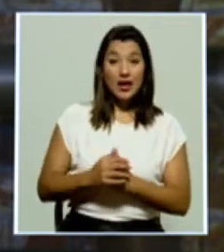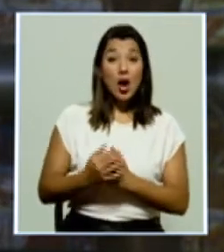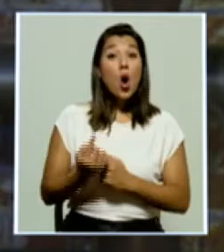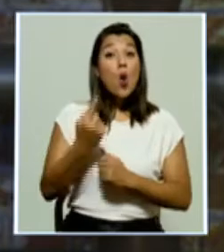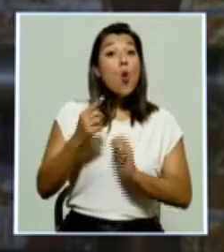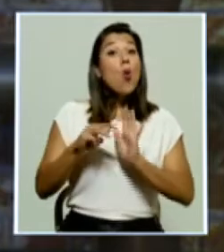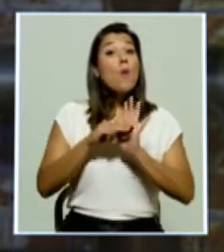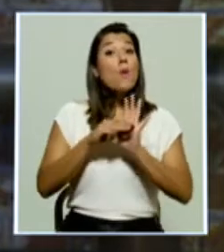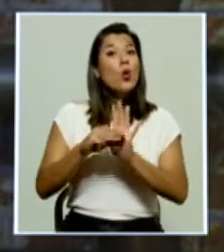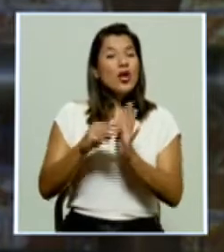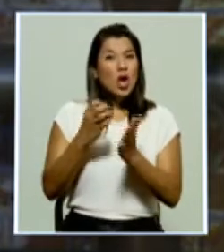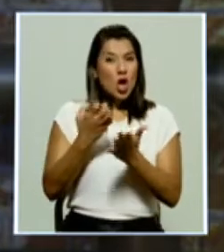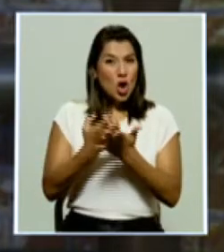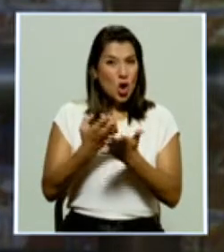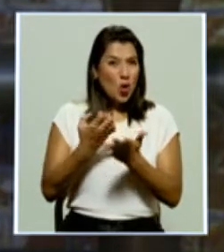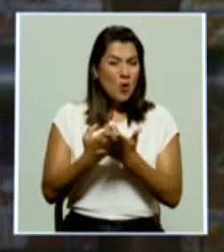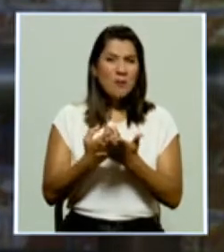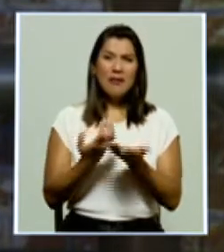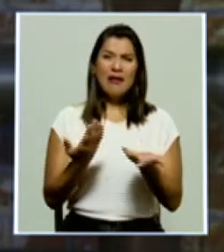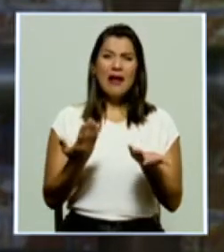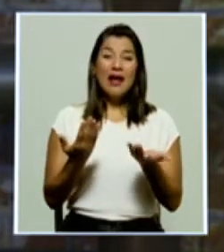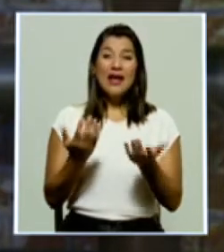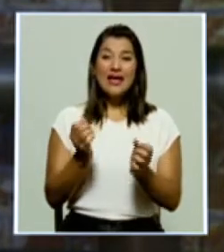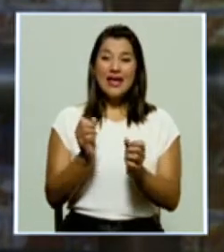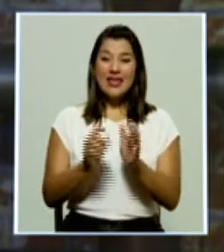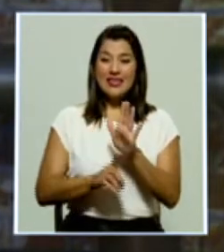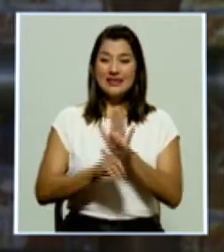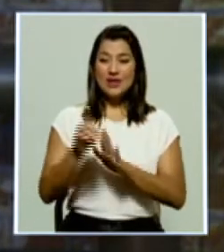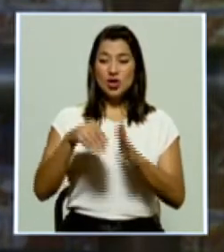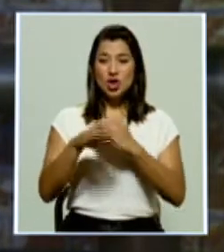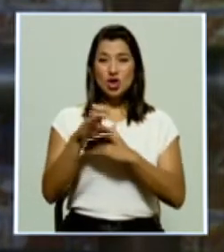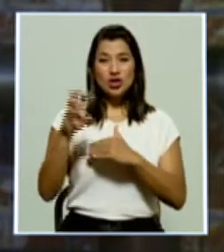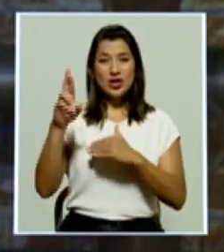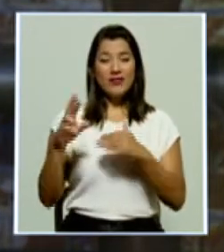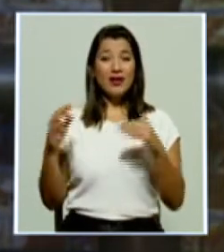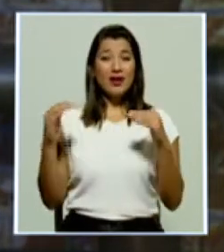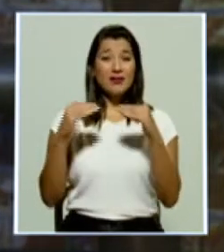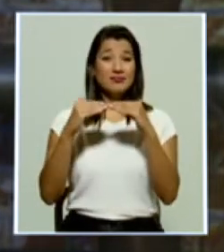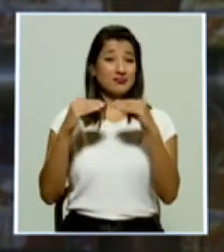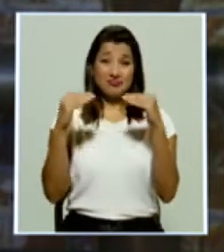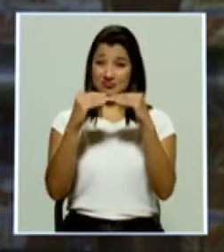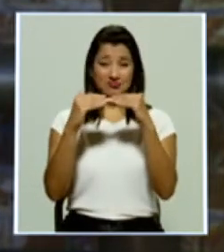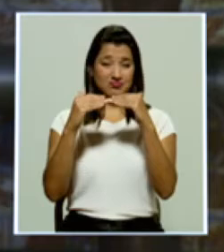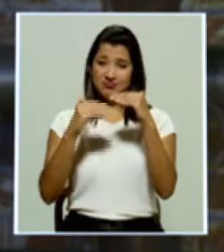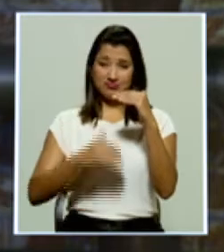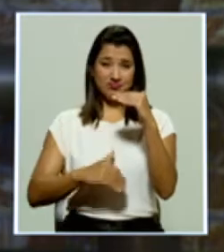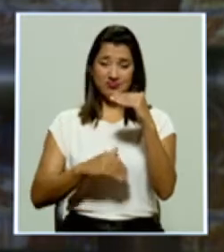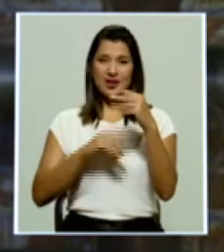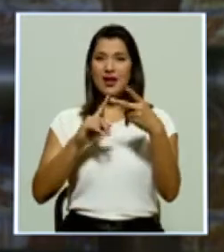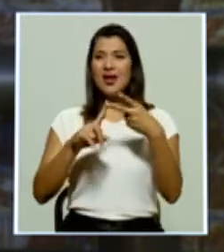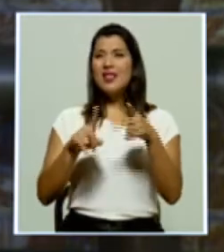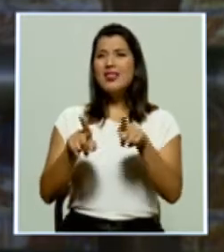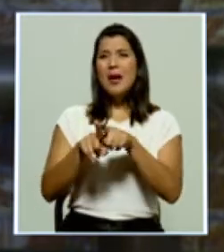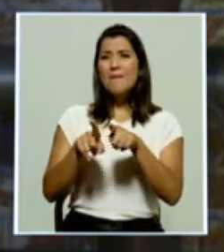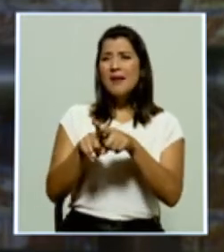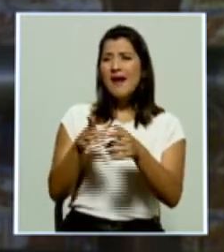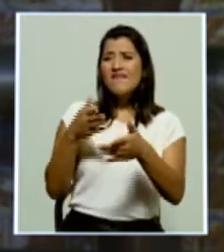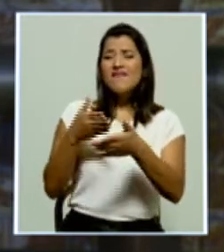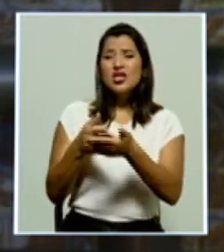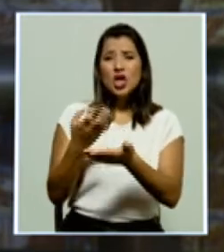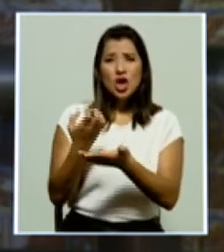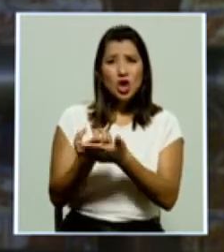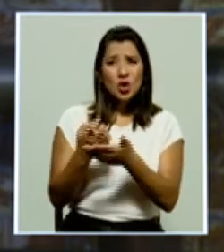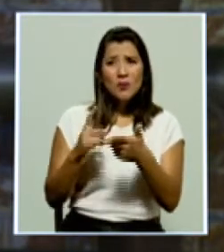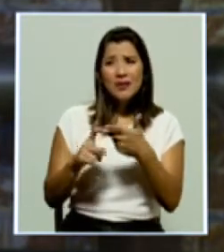ha traído desigualdad, que ha traído concentración de la riqueza, exacerbar la pobreza y